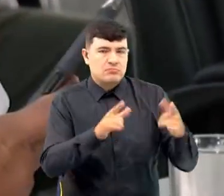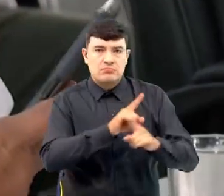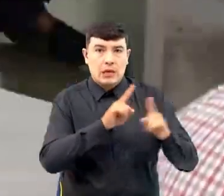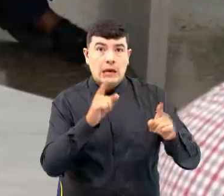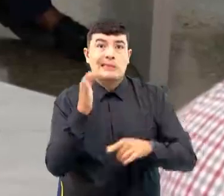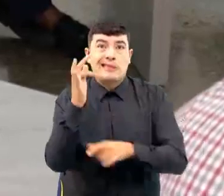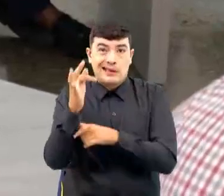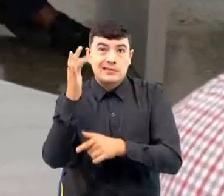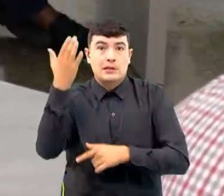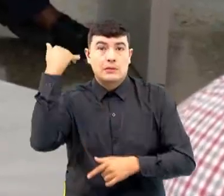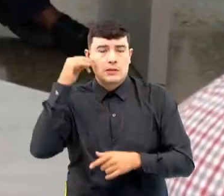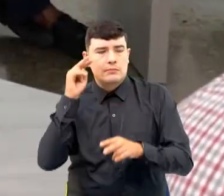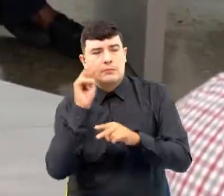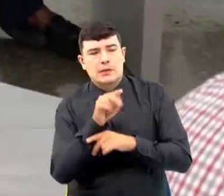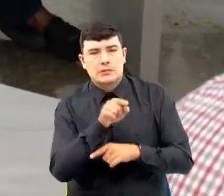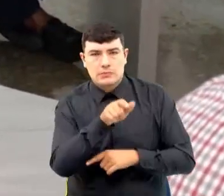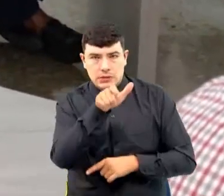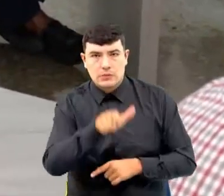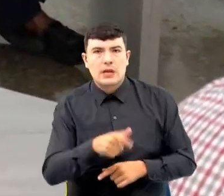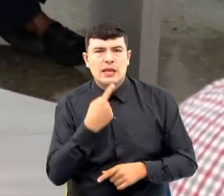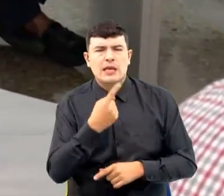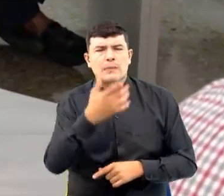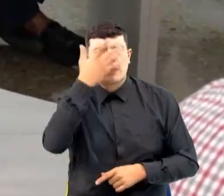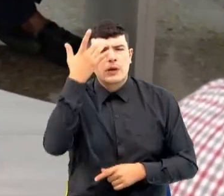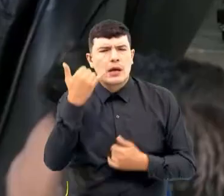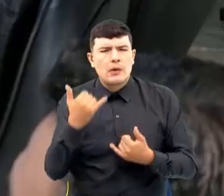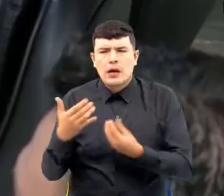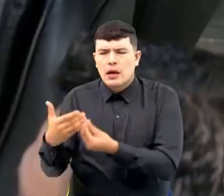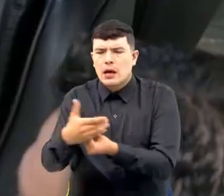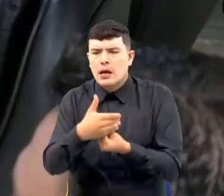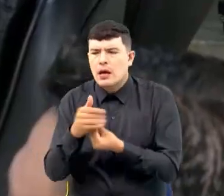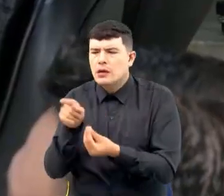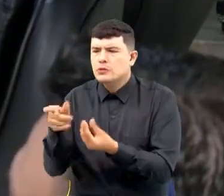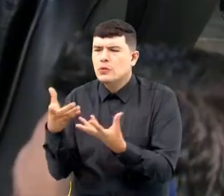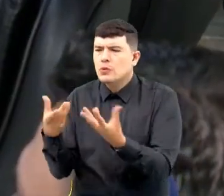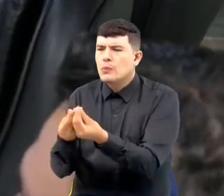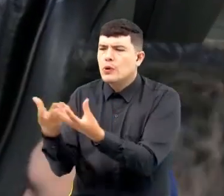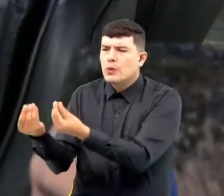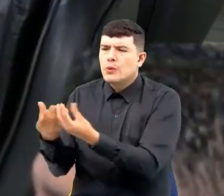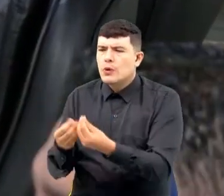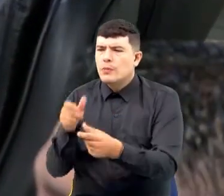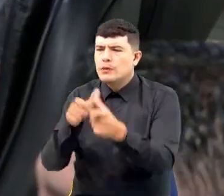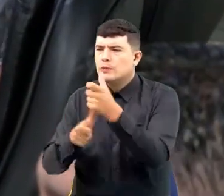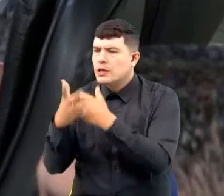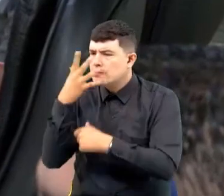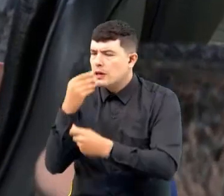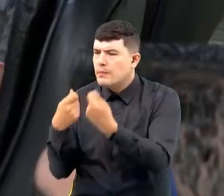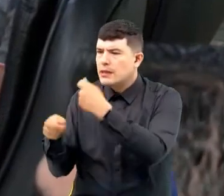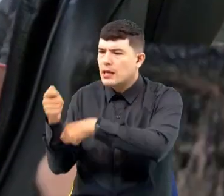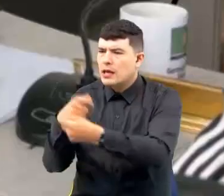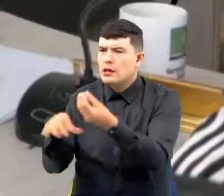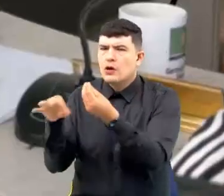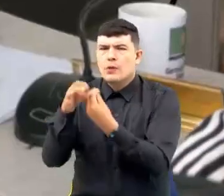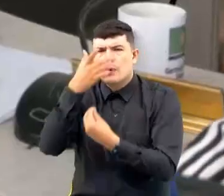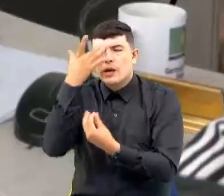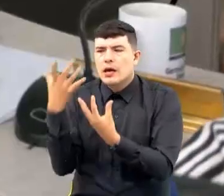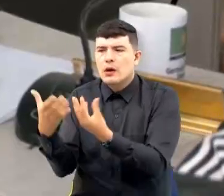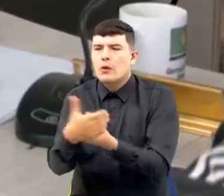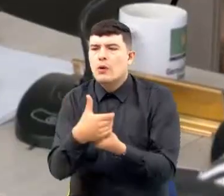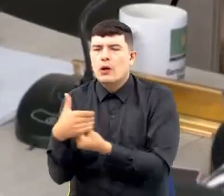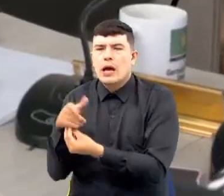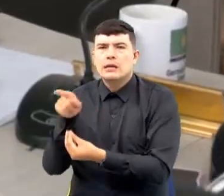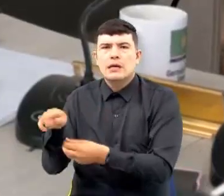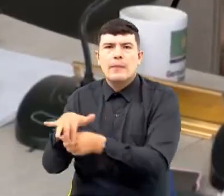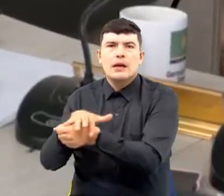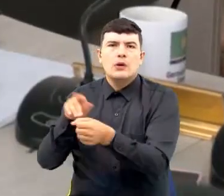testigo. Ahí está el testigo para que diga por quién está protegiendo a donde él vive, ahí en Santa Ana.